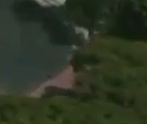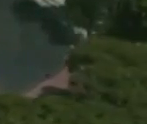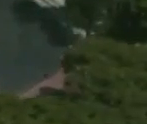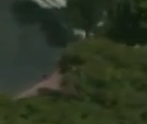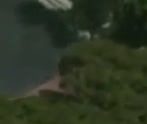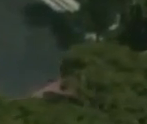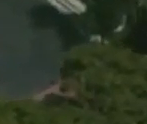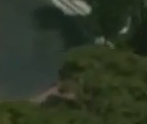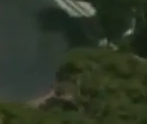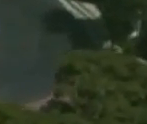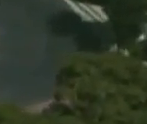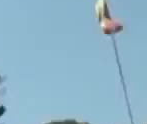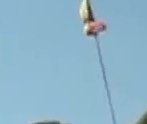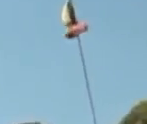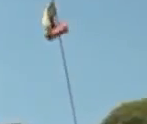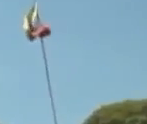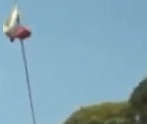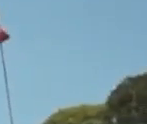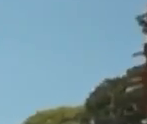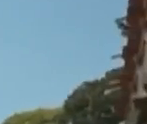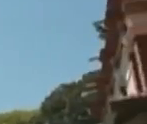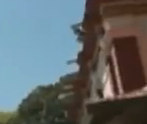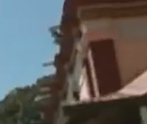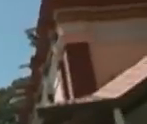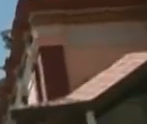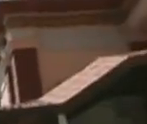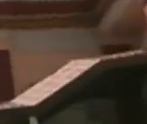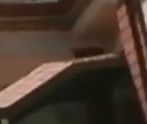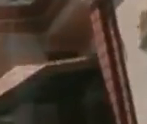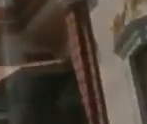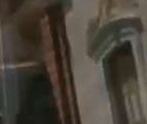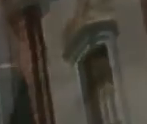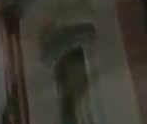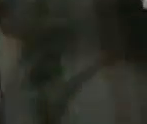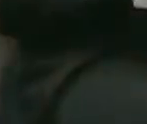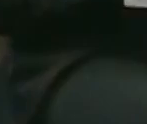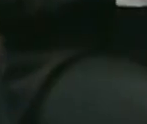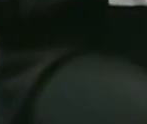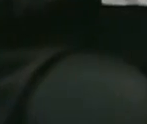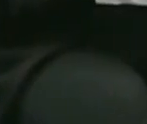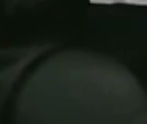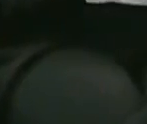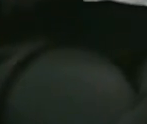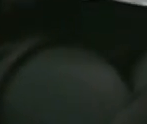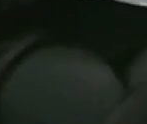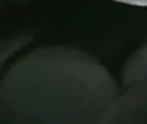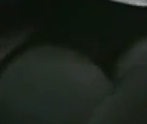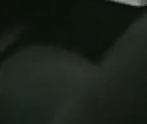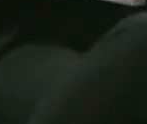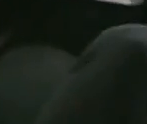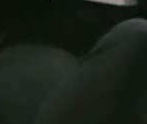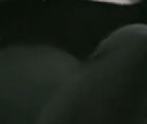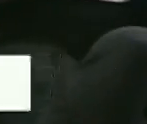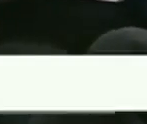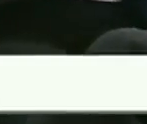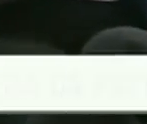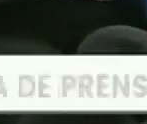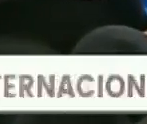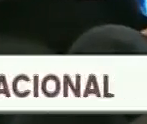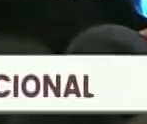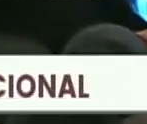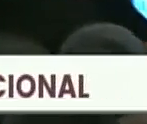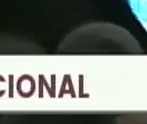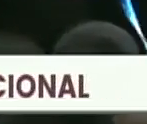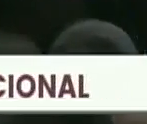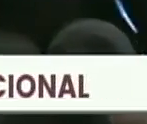República Bolivariana de Venezuela, Nicolás Maduro Moros, estará dirigiendo esta importante conferencia de prensa. Hemos destacado con